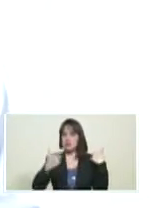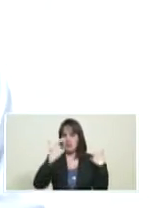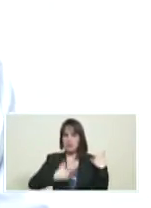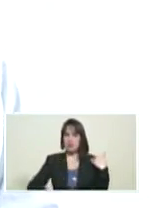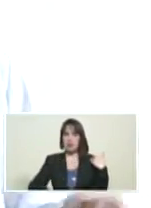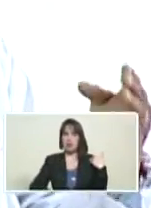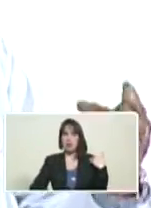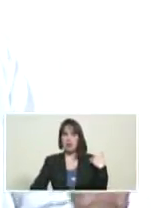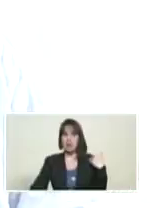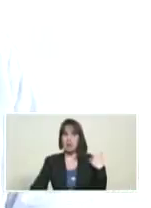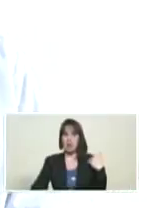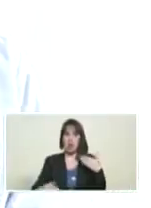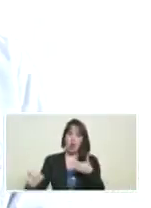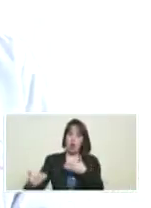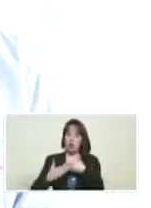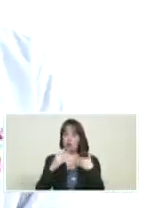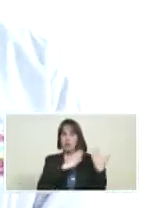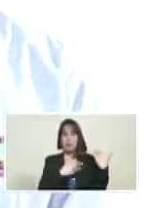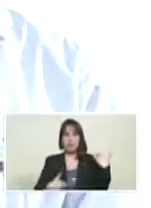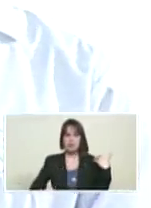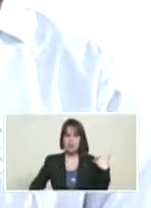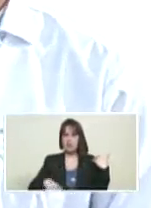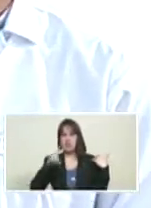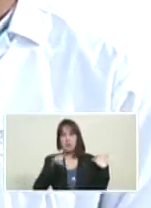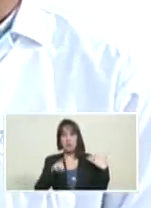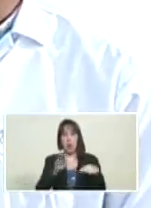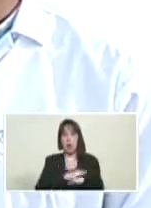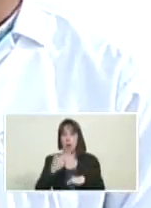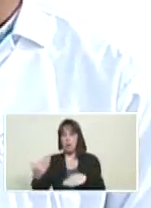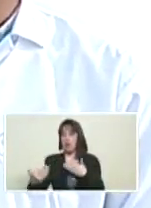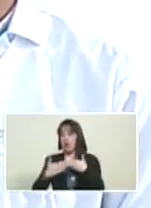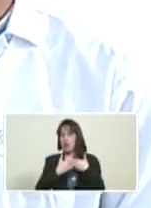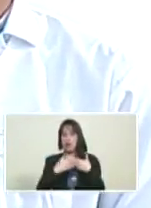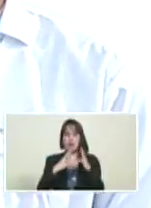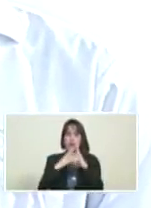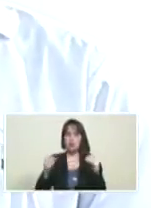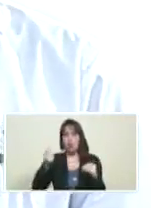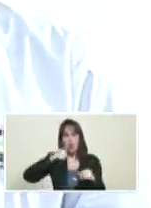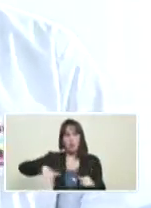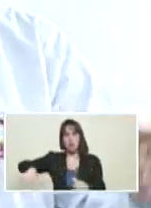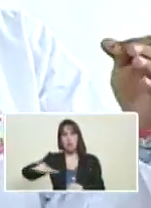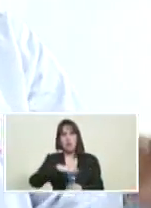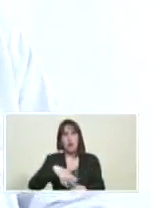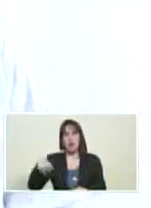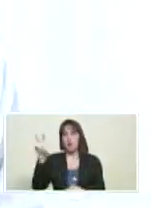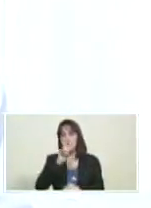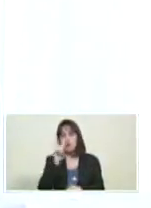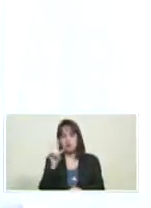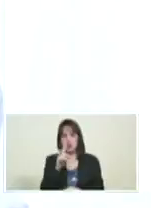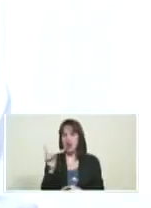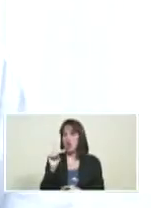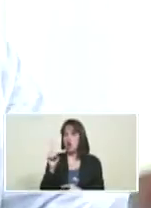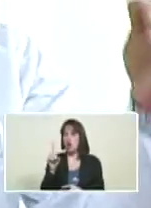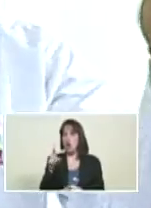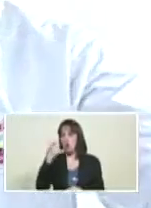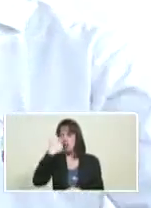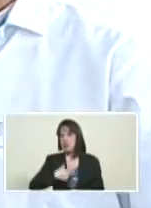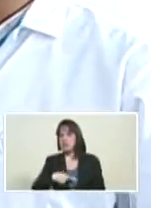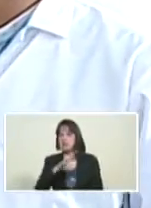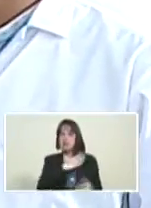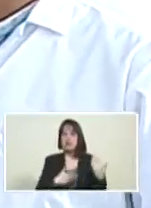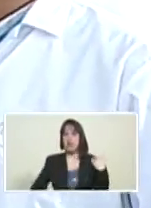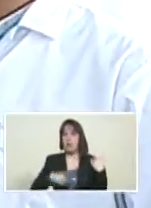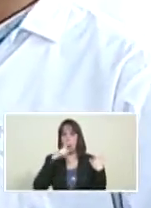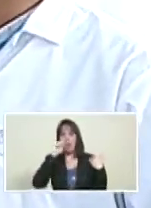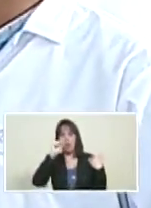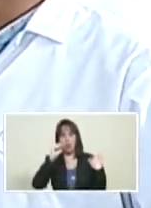solamente porque sea en contra del presidente, sino porque es en contra de todo el pueblo venezolano. no es porque es Nicolás Maduro, es porque Nicolás